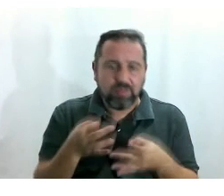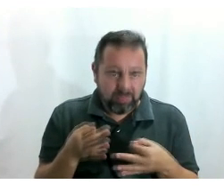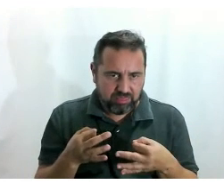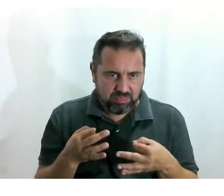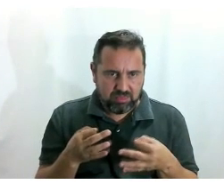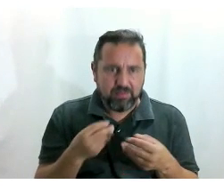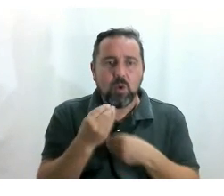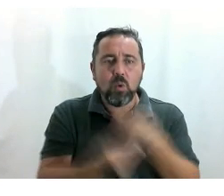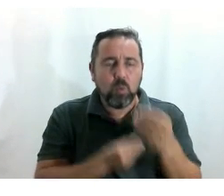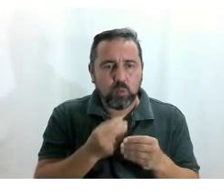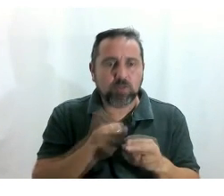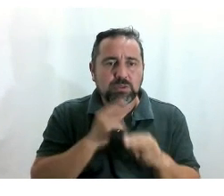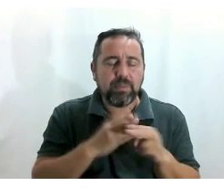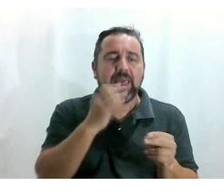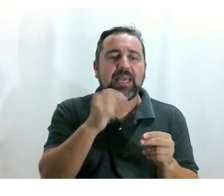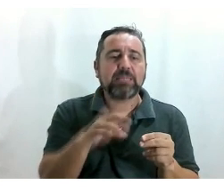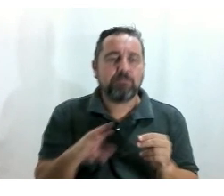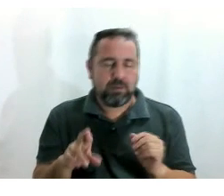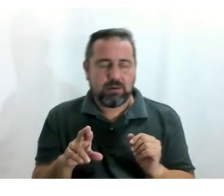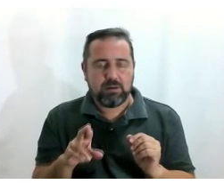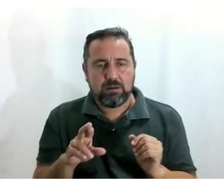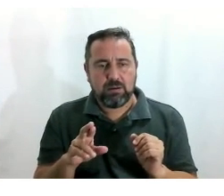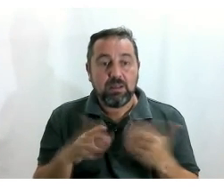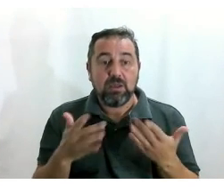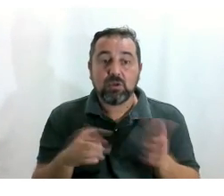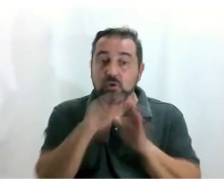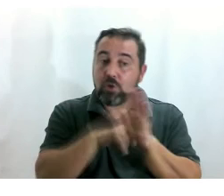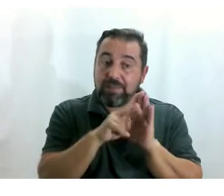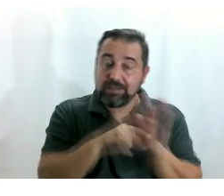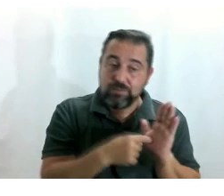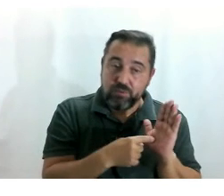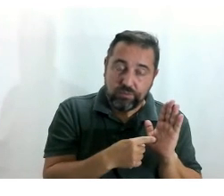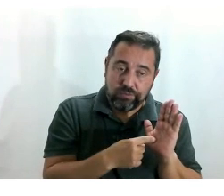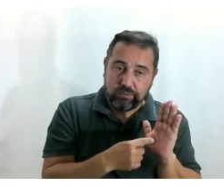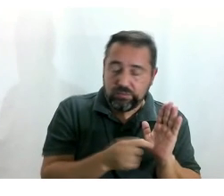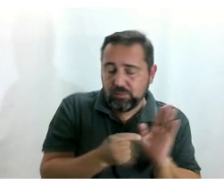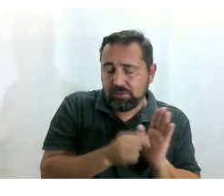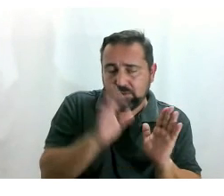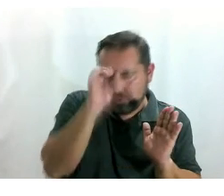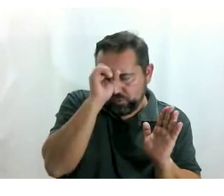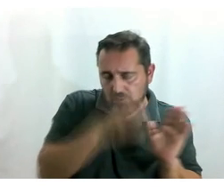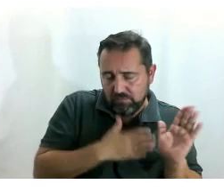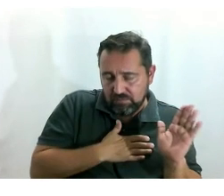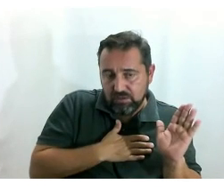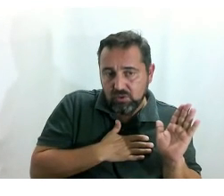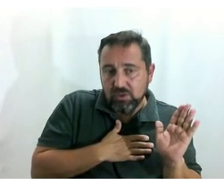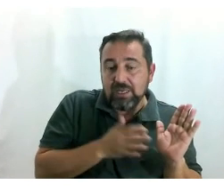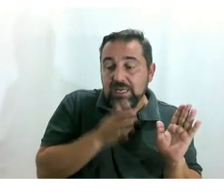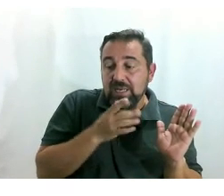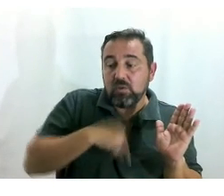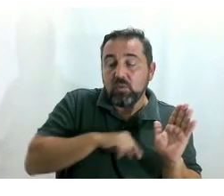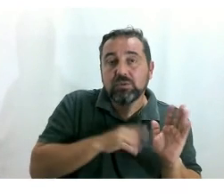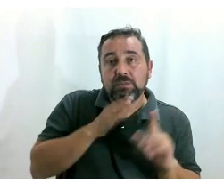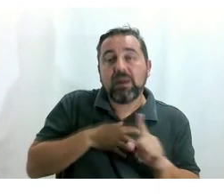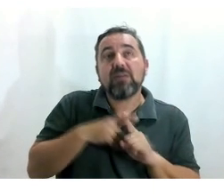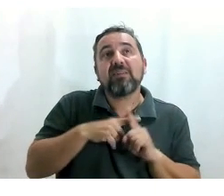la utilización de CRISPR. Desde el punto de vista normativo, pues yo creo, y esta opinión personal, no es eso, que nuestro nivel